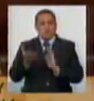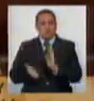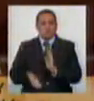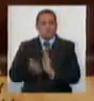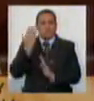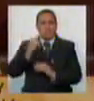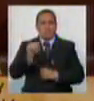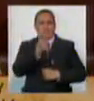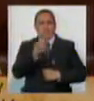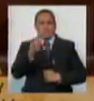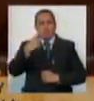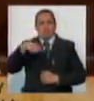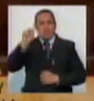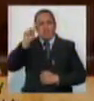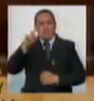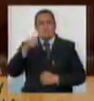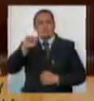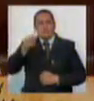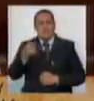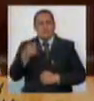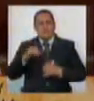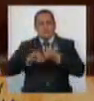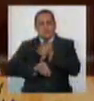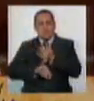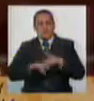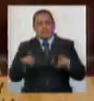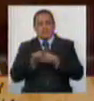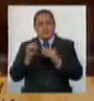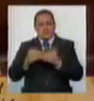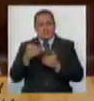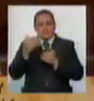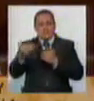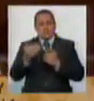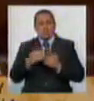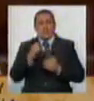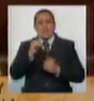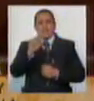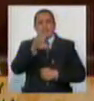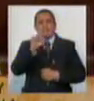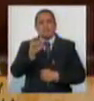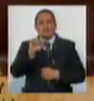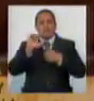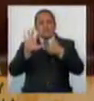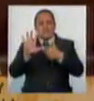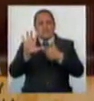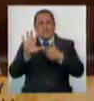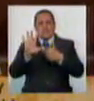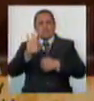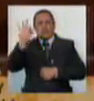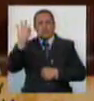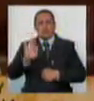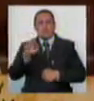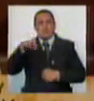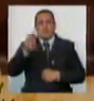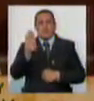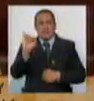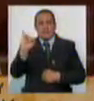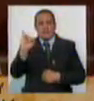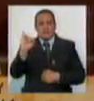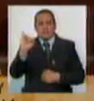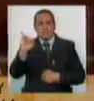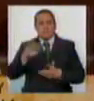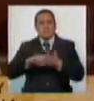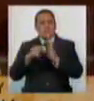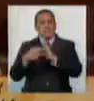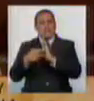los 22 mil millones de soles y alcanzando el 3.6% del Producto Bruto Interno, un